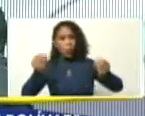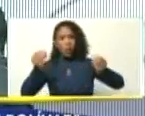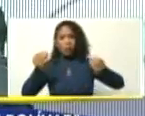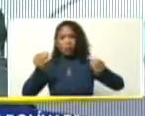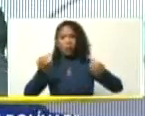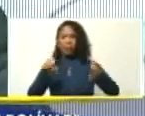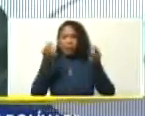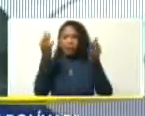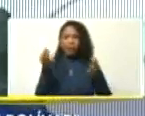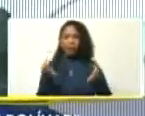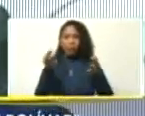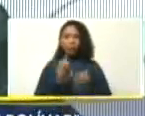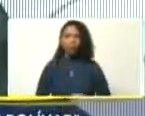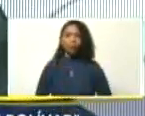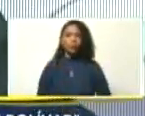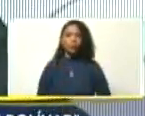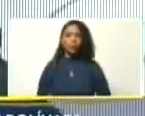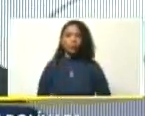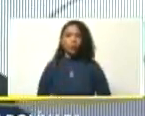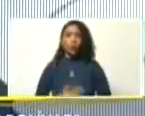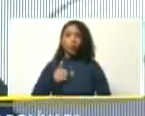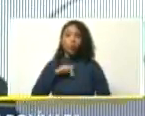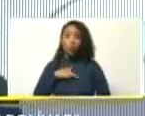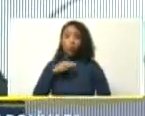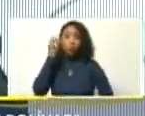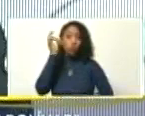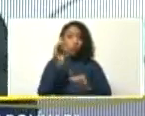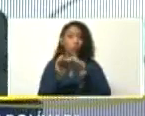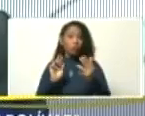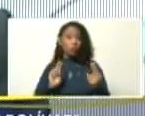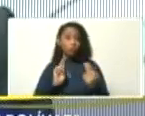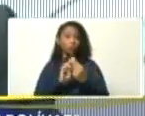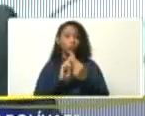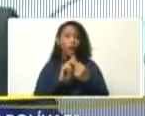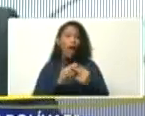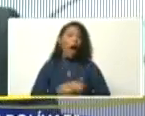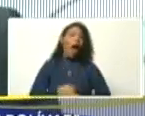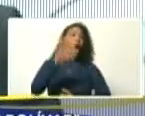extraordinaria. Nos conocimos porque alguna vez